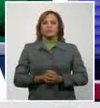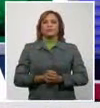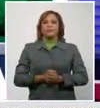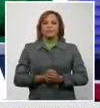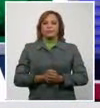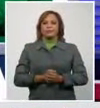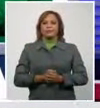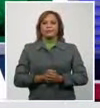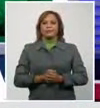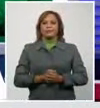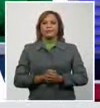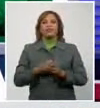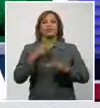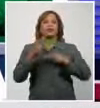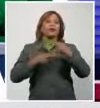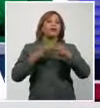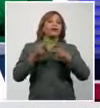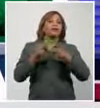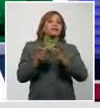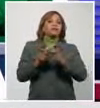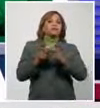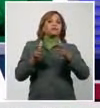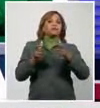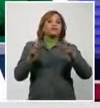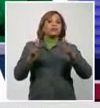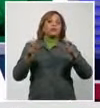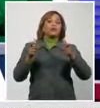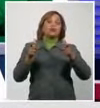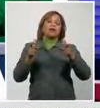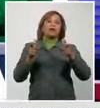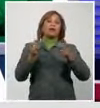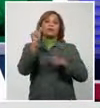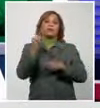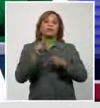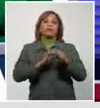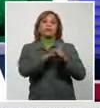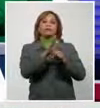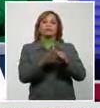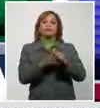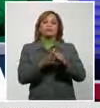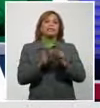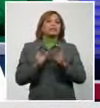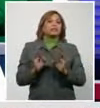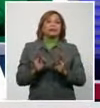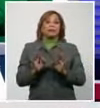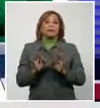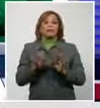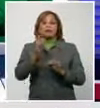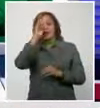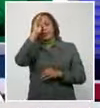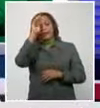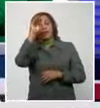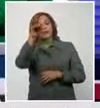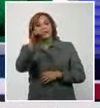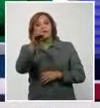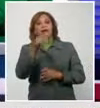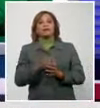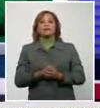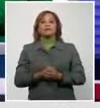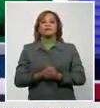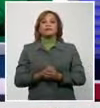conlleva el incremento de casos, que realmente haya que ingresar en las terapias